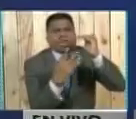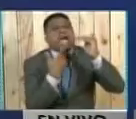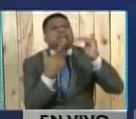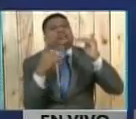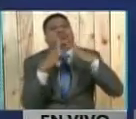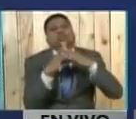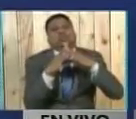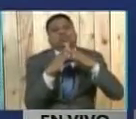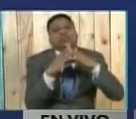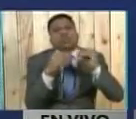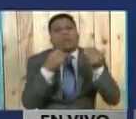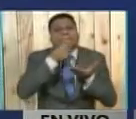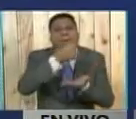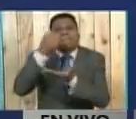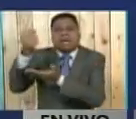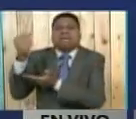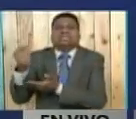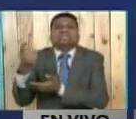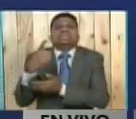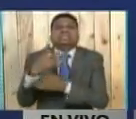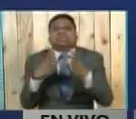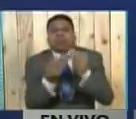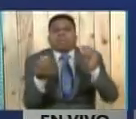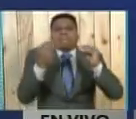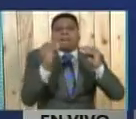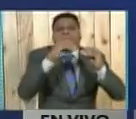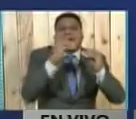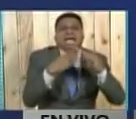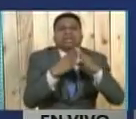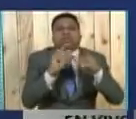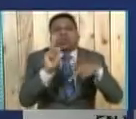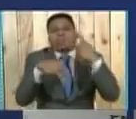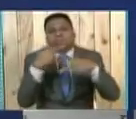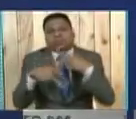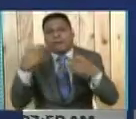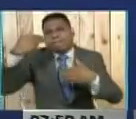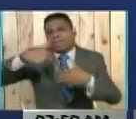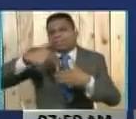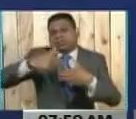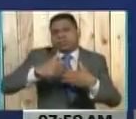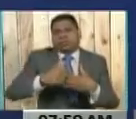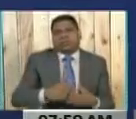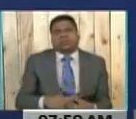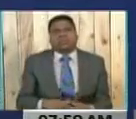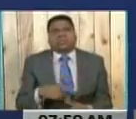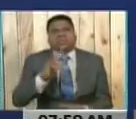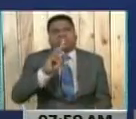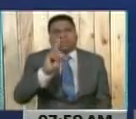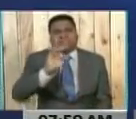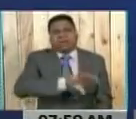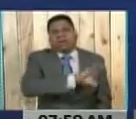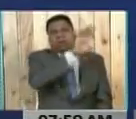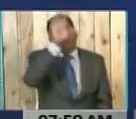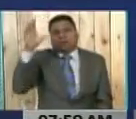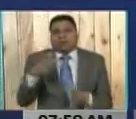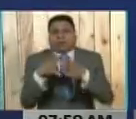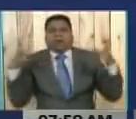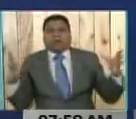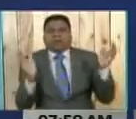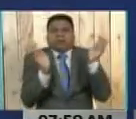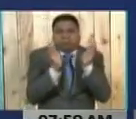inversiones para la reposición de las capacidades de producción petrolero de países grandes, medianos